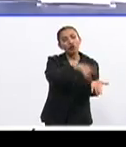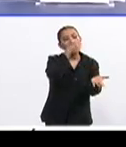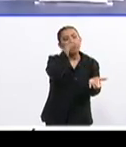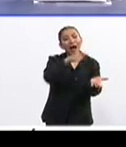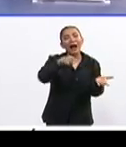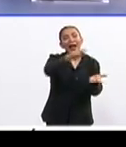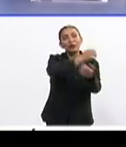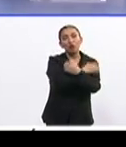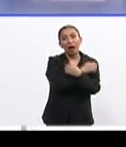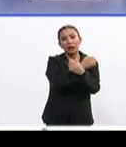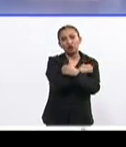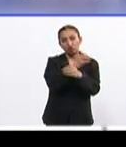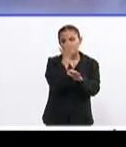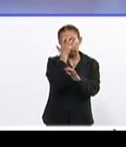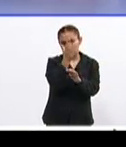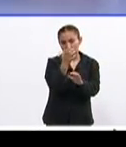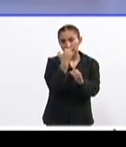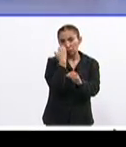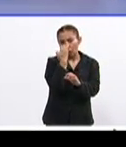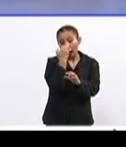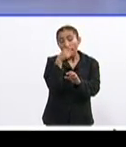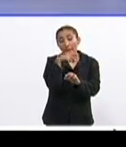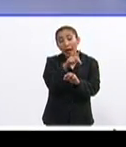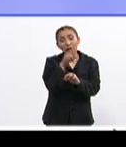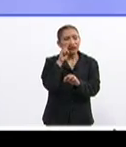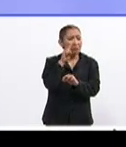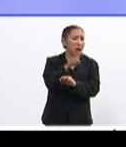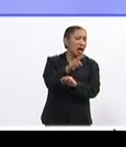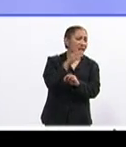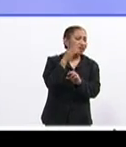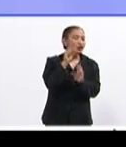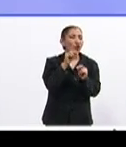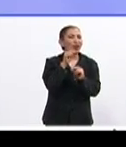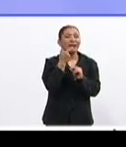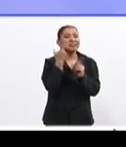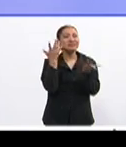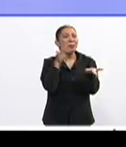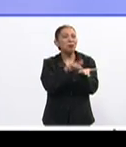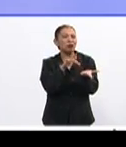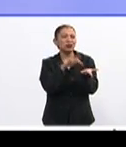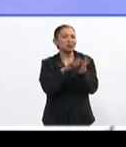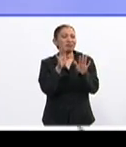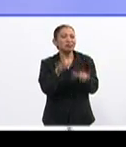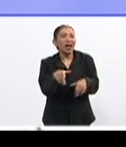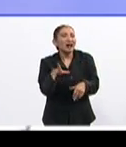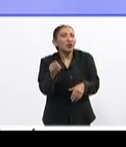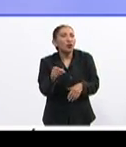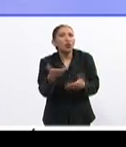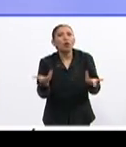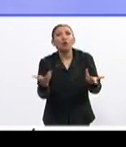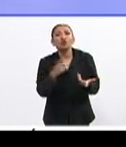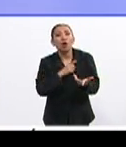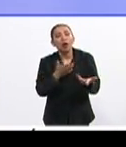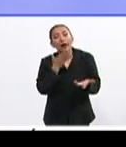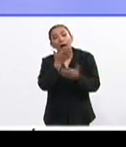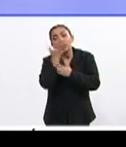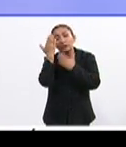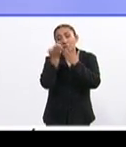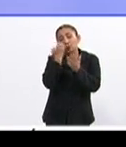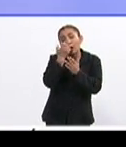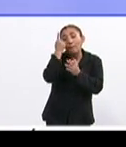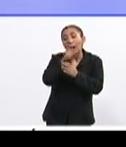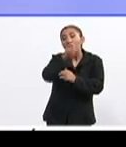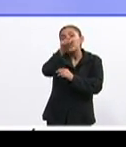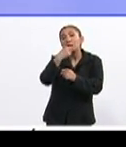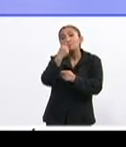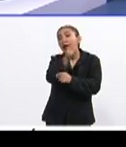para la educación formal, pero se ha visto que en realidad ya no son tanto ese apoyo, ¿no? Ya no es que tengas que ir a la escuela para poder ir